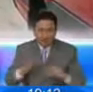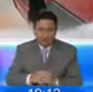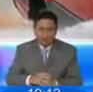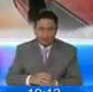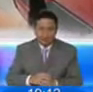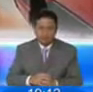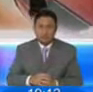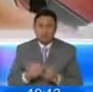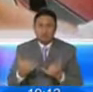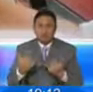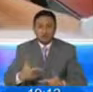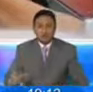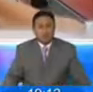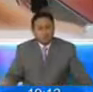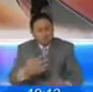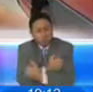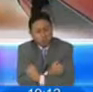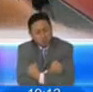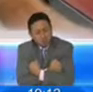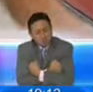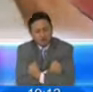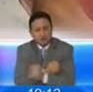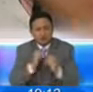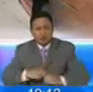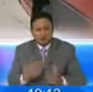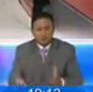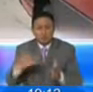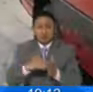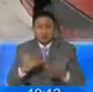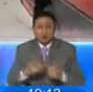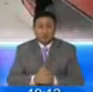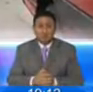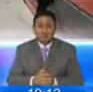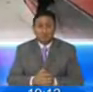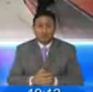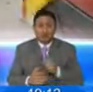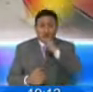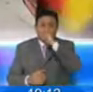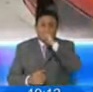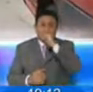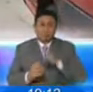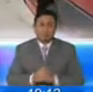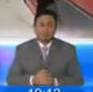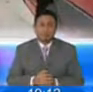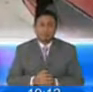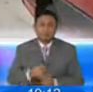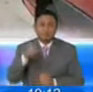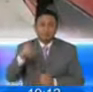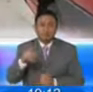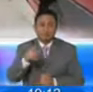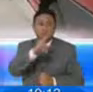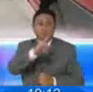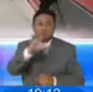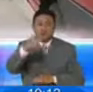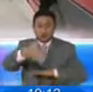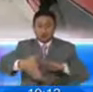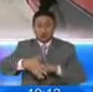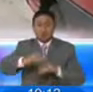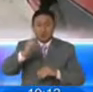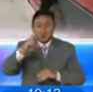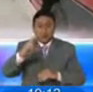gran abrazo con él junto a estar en esa tribuna, así como hubo en esa tribuna en la 25 y Pase